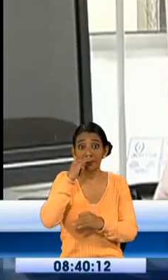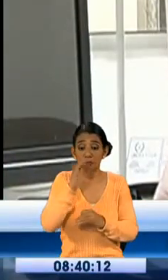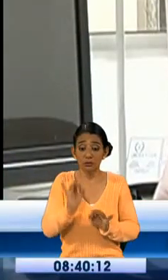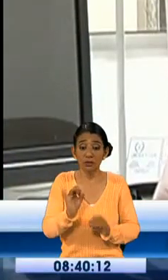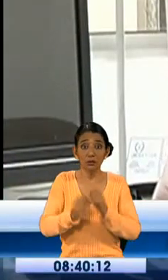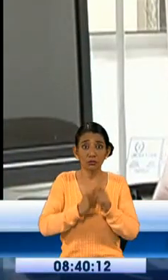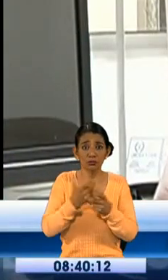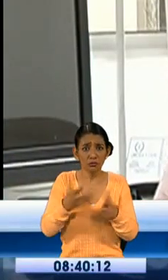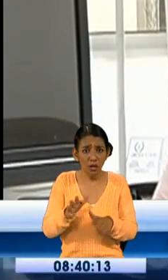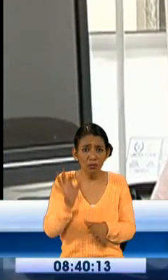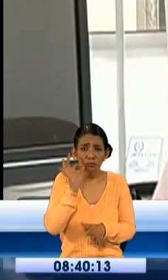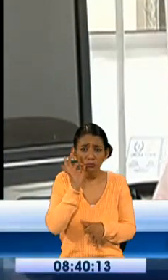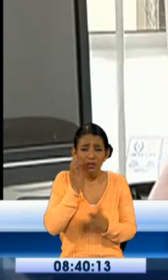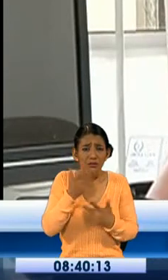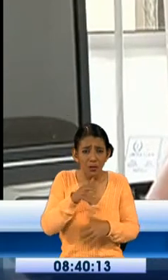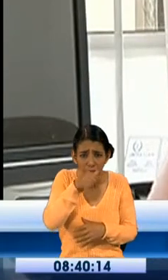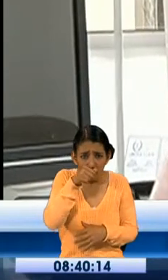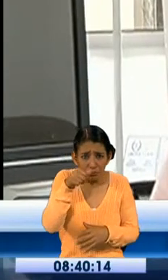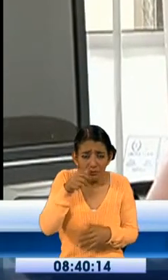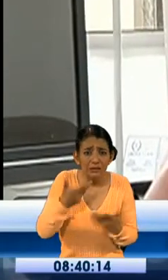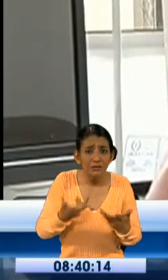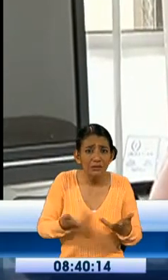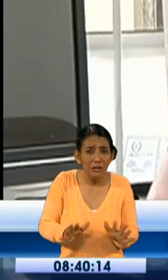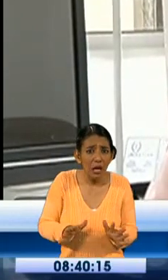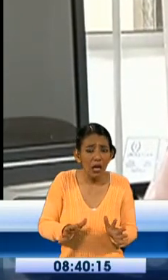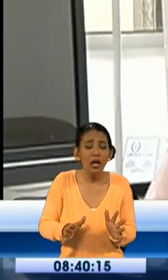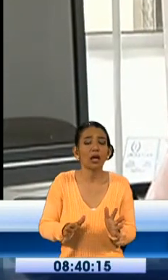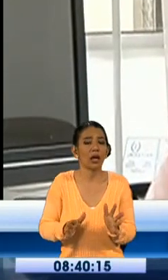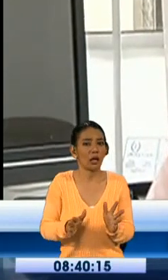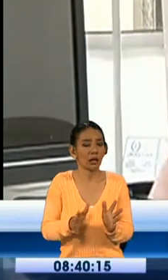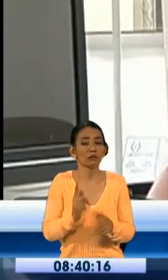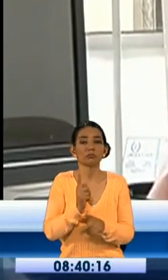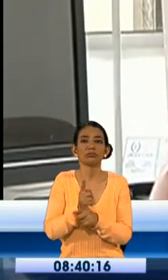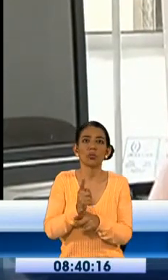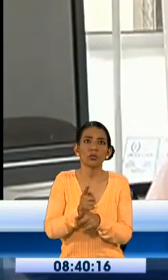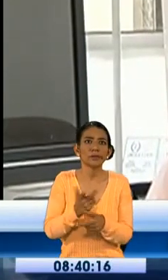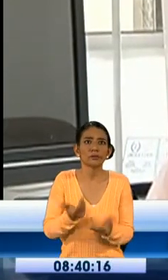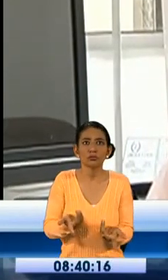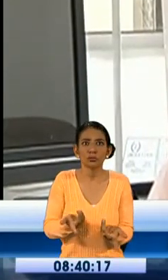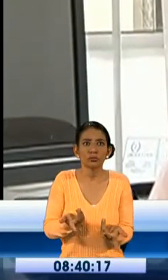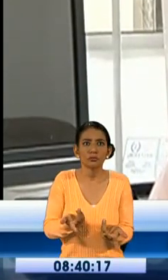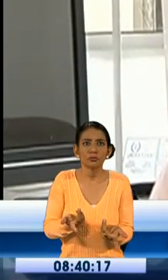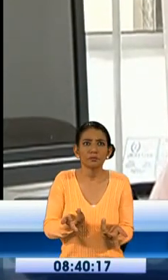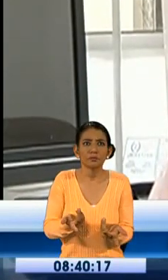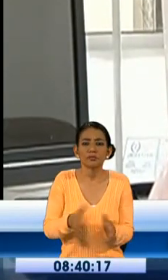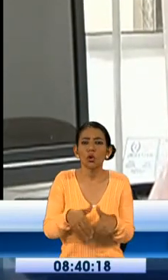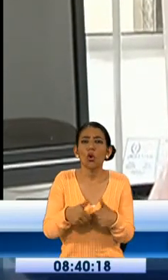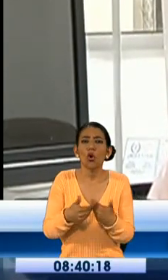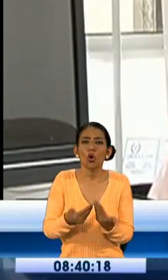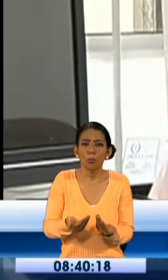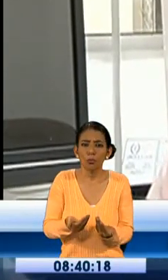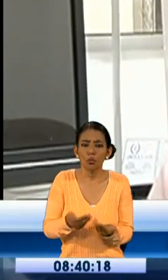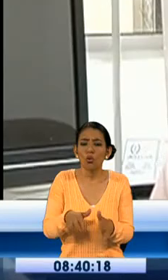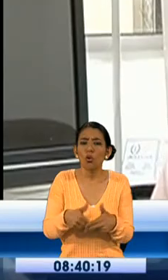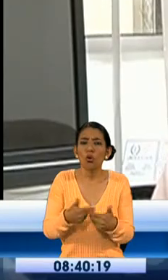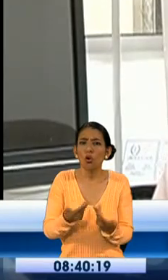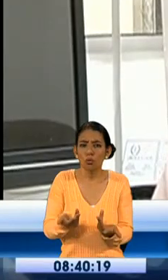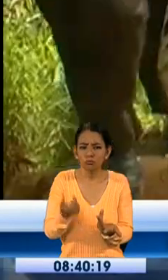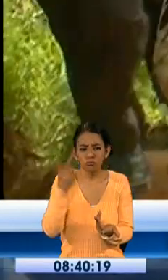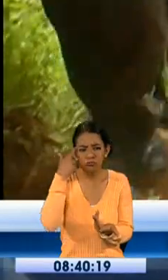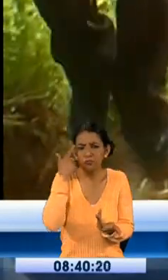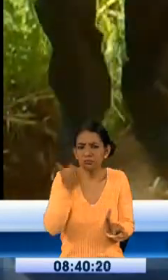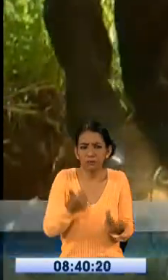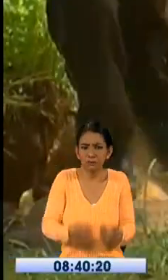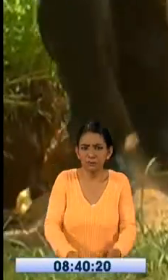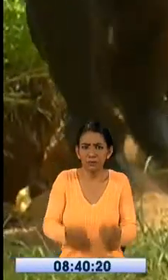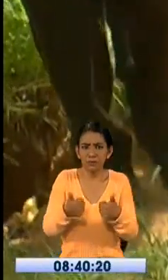sustancias. Entonces como que hay una suerte de uso de la tabla sin un criterio. De ahí